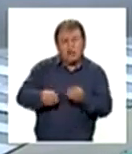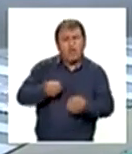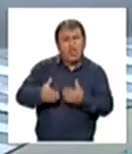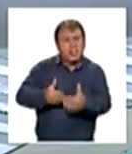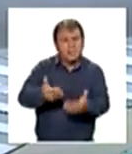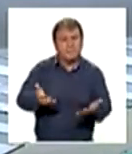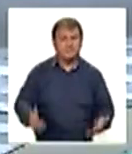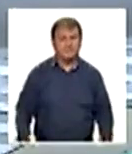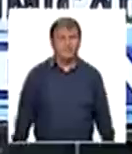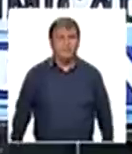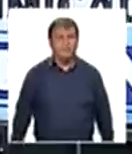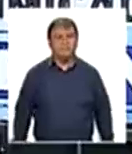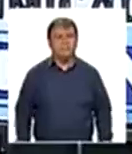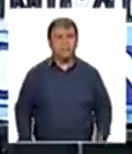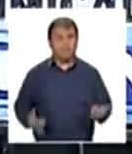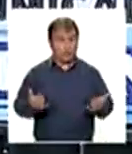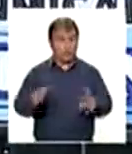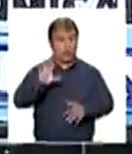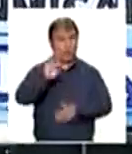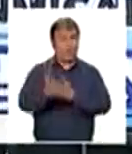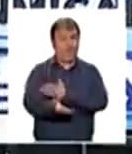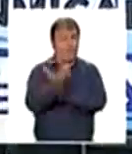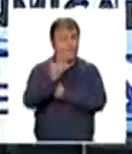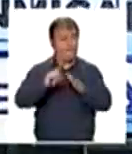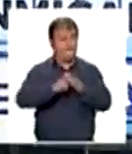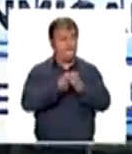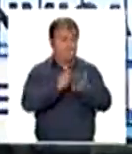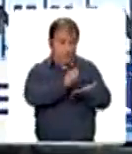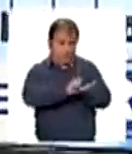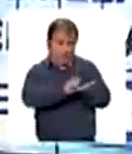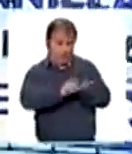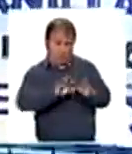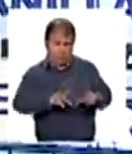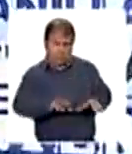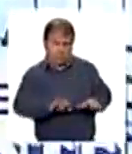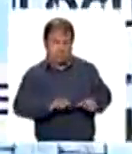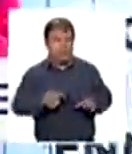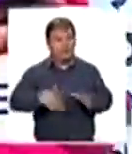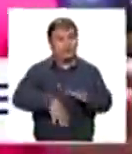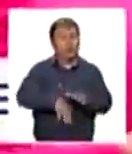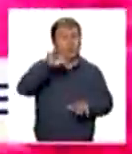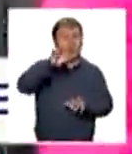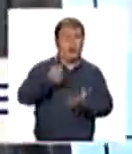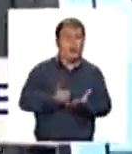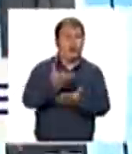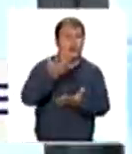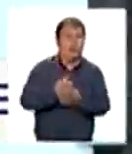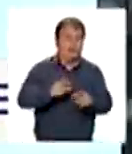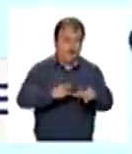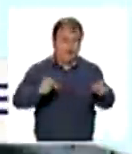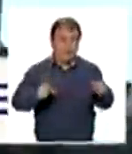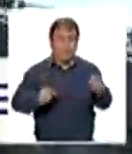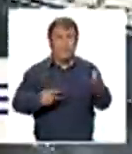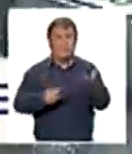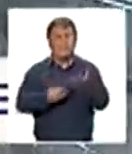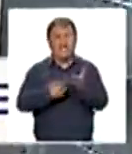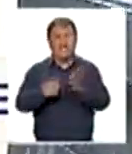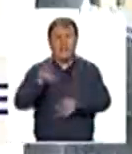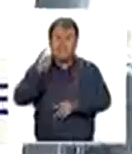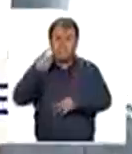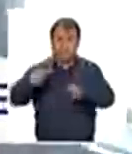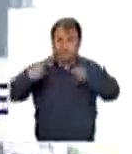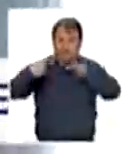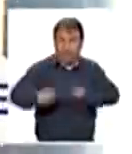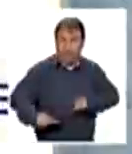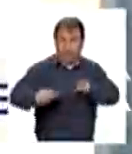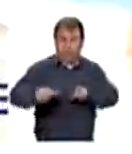hacer. Hoy a las 9 de la mañana inició la inscripción para el sorteo de compra de entradas para el segundo encuentro de